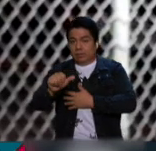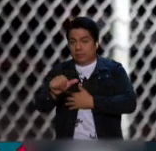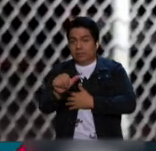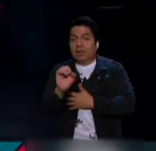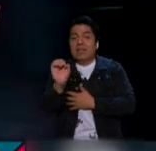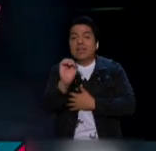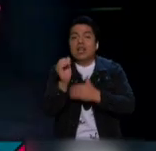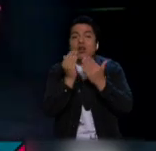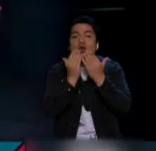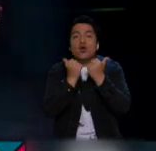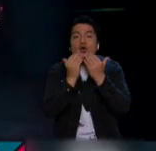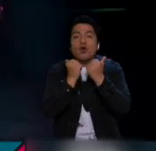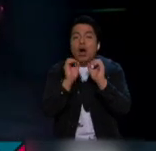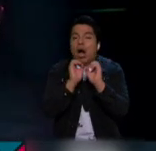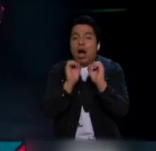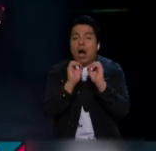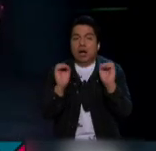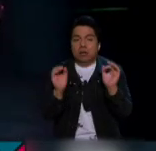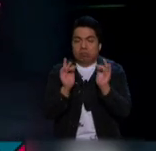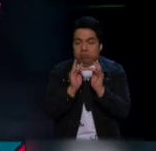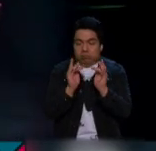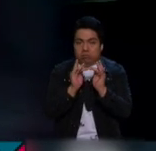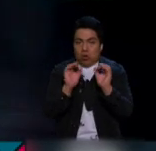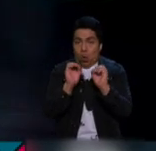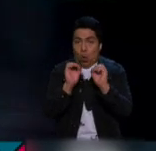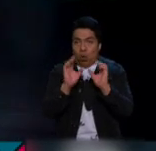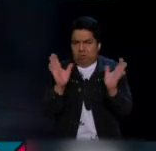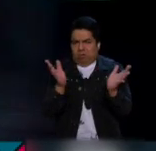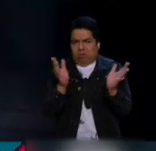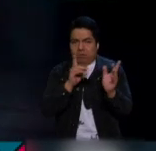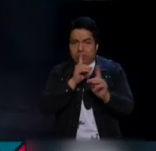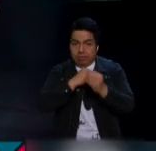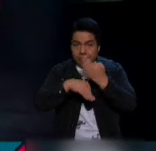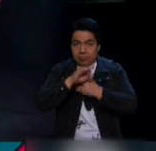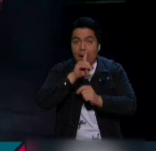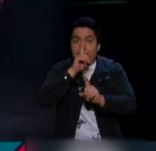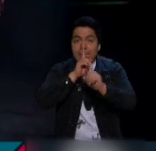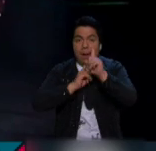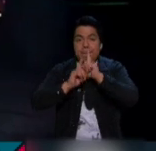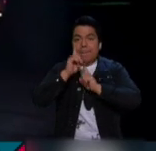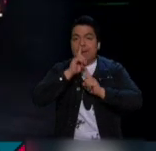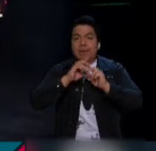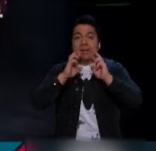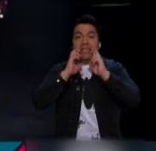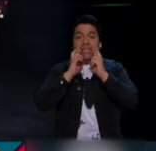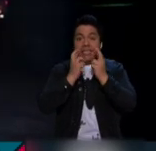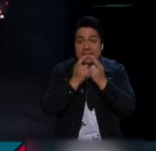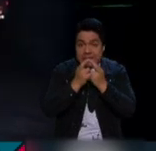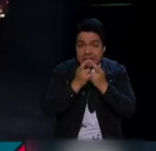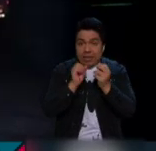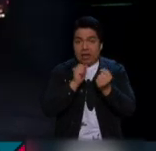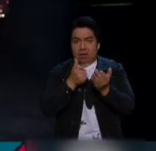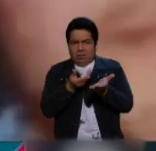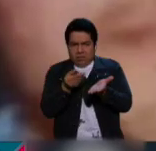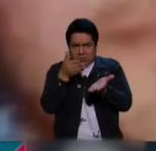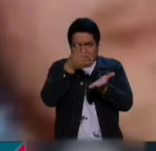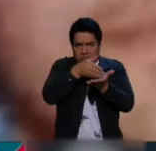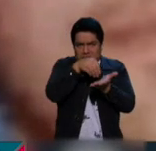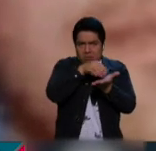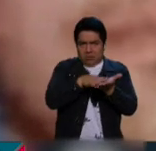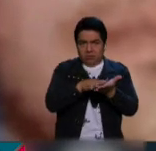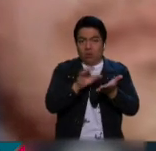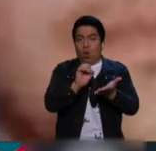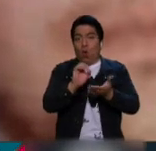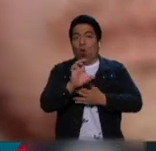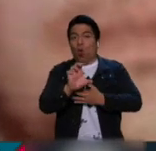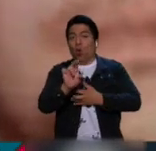no hay complicidades con nadie y que todo se trató de una mentira. También aseguró que de existir la reunión, él no hubiera asistido, ya que todo conflicto con Cuen